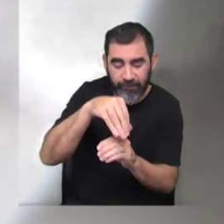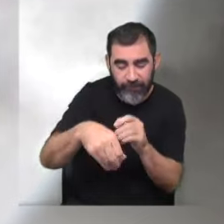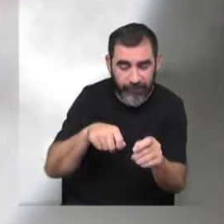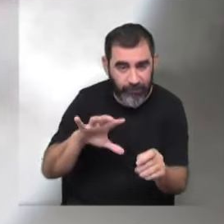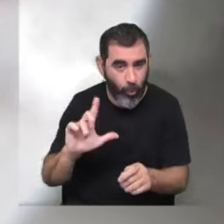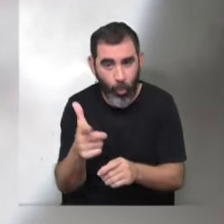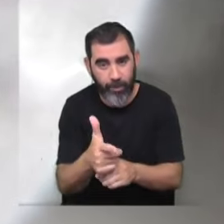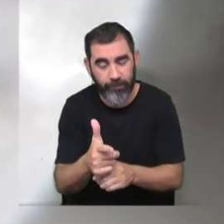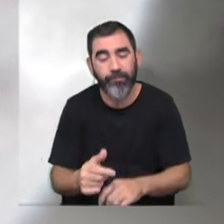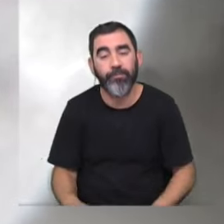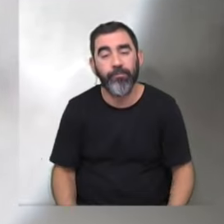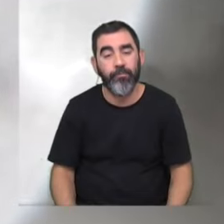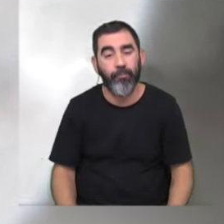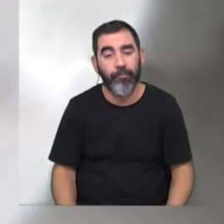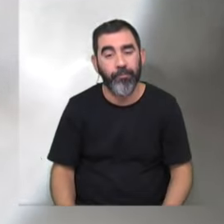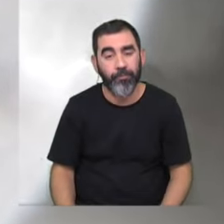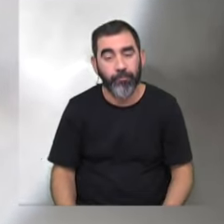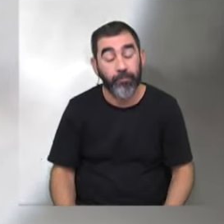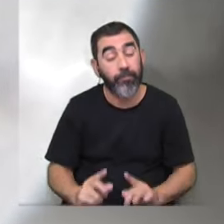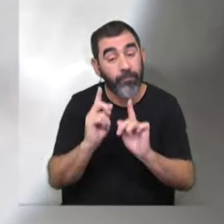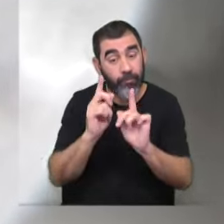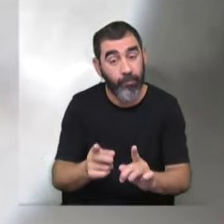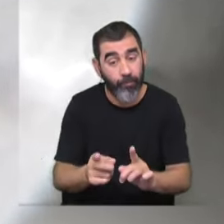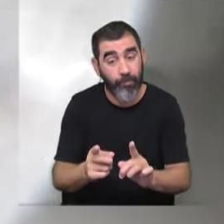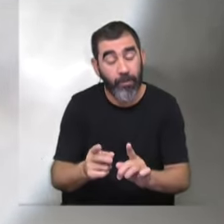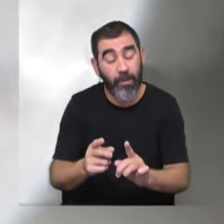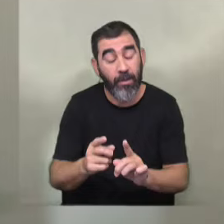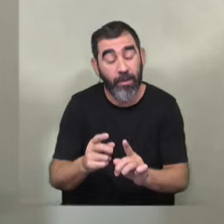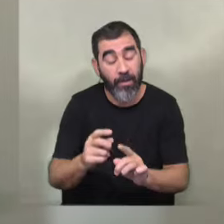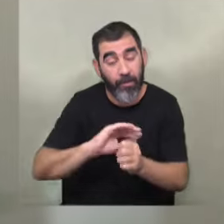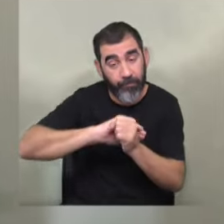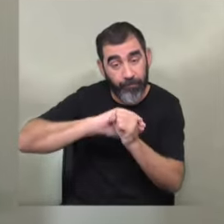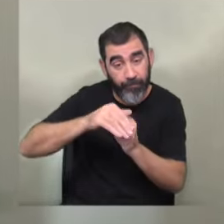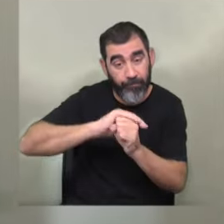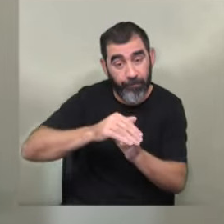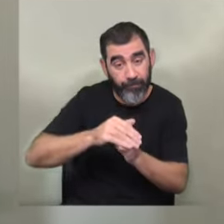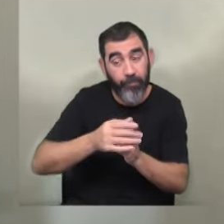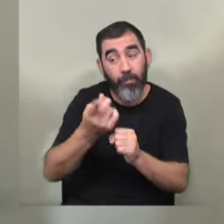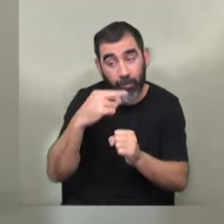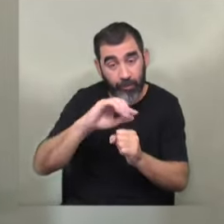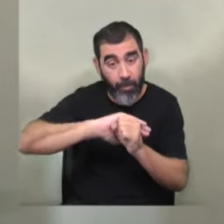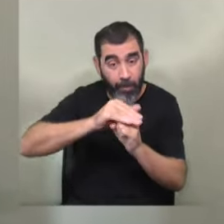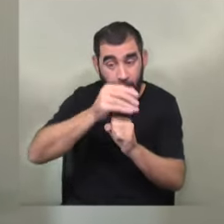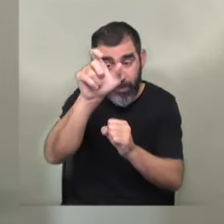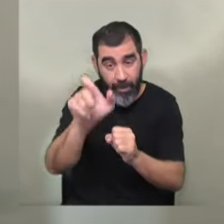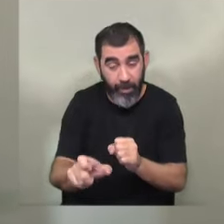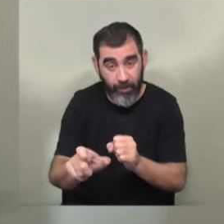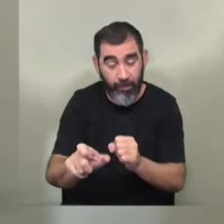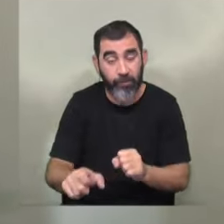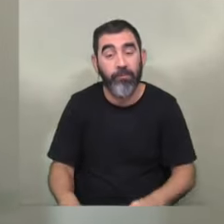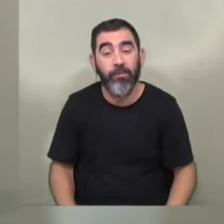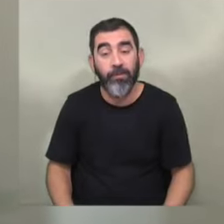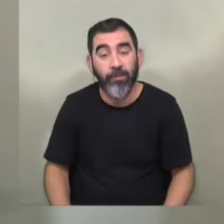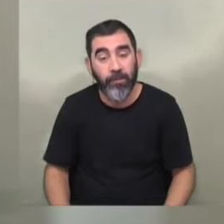donde queremos poner el pelo. Además, la alopecia androgenética, que es la causa por la cual este paciente está perdiendo